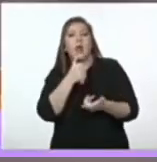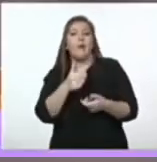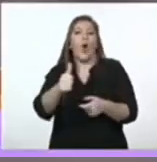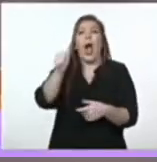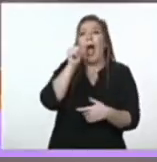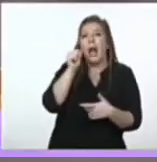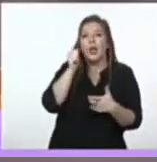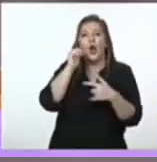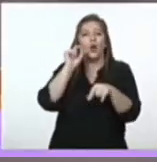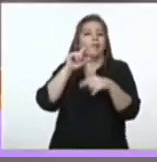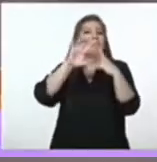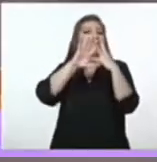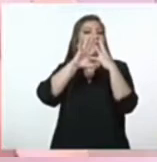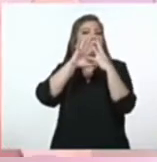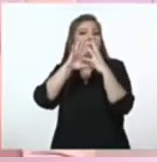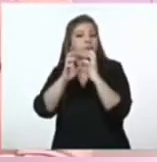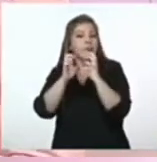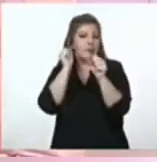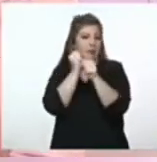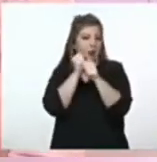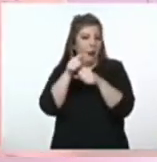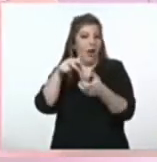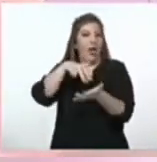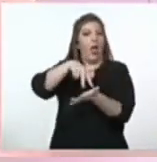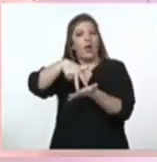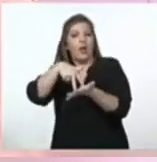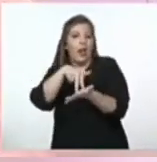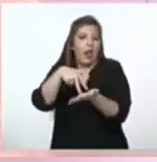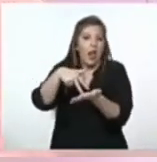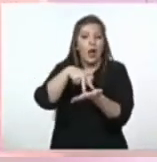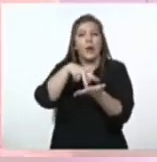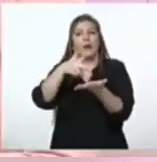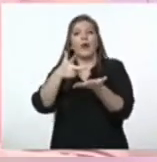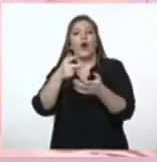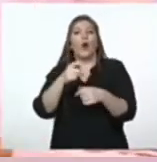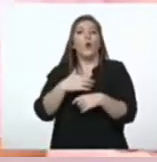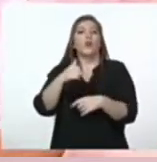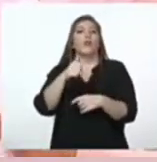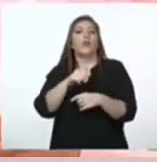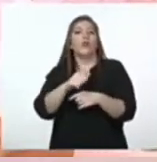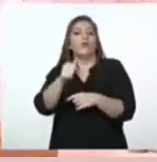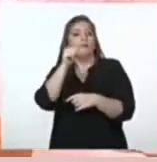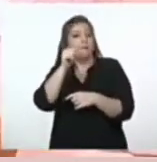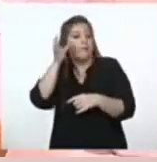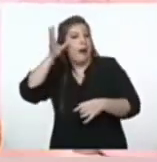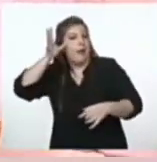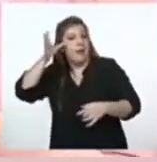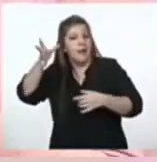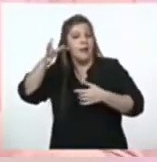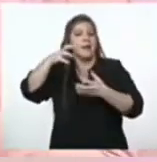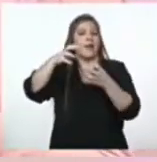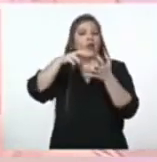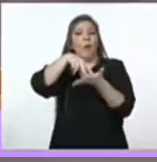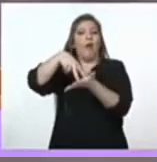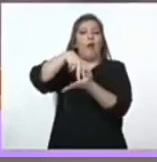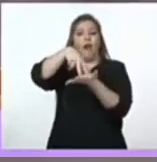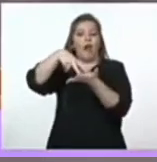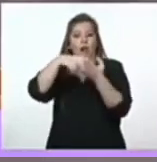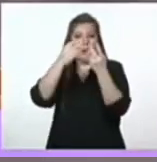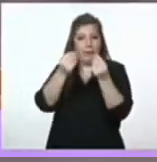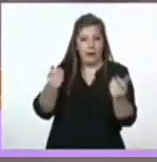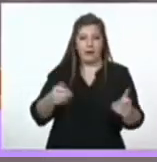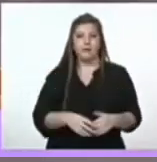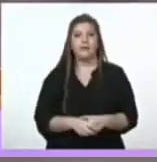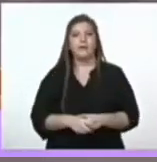alcohol. ¿Sí? Claro. Que el equilibrio, digamos, cuando esa concentración es un poco elevada, empieza a perderse. Es todo un tema el de